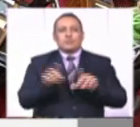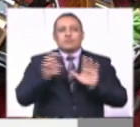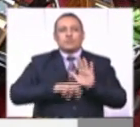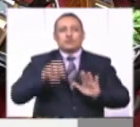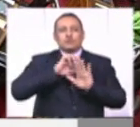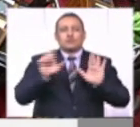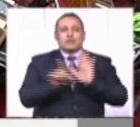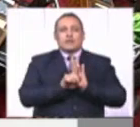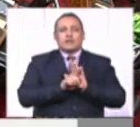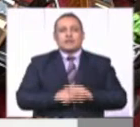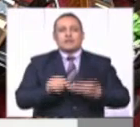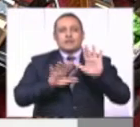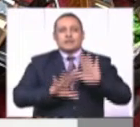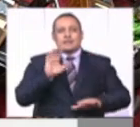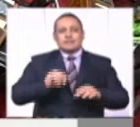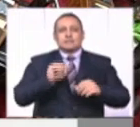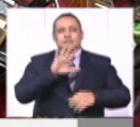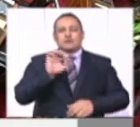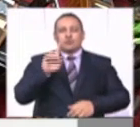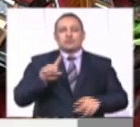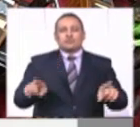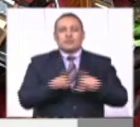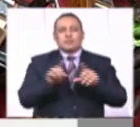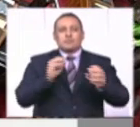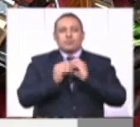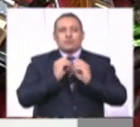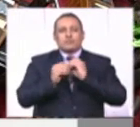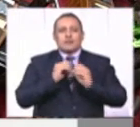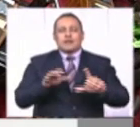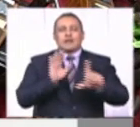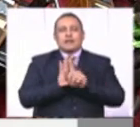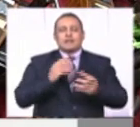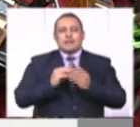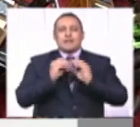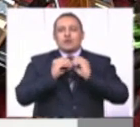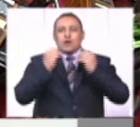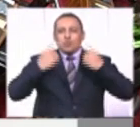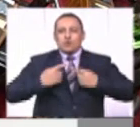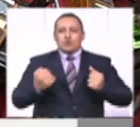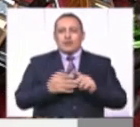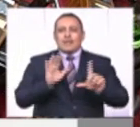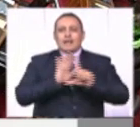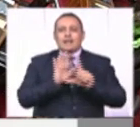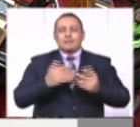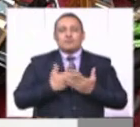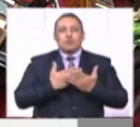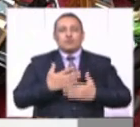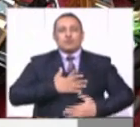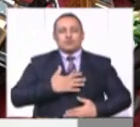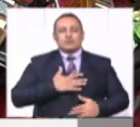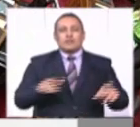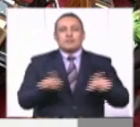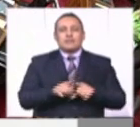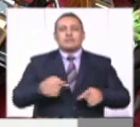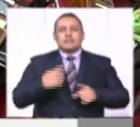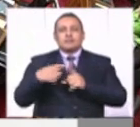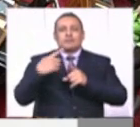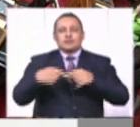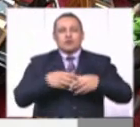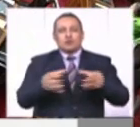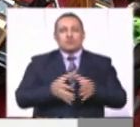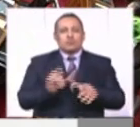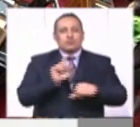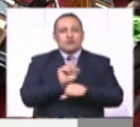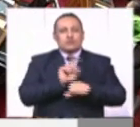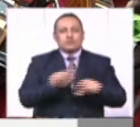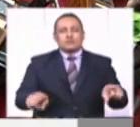de ley 1551 que propone modificar la ley que regula el saneamiento físico legal de los bienes del sector educación